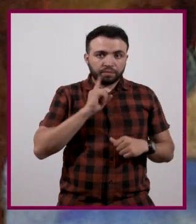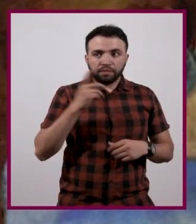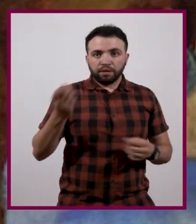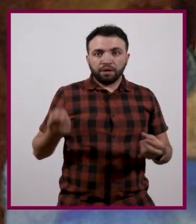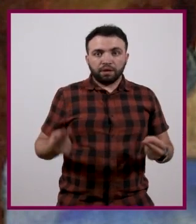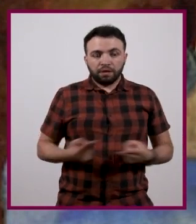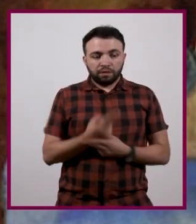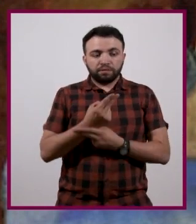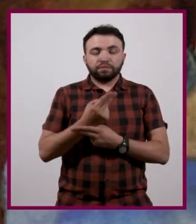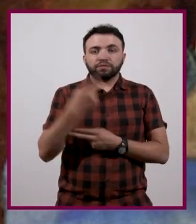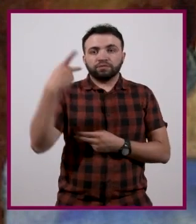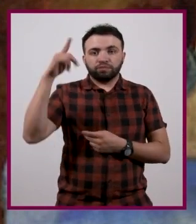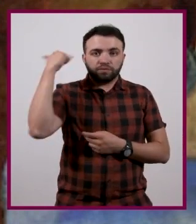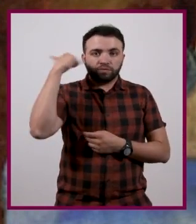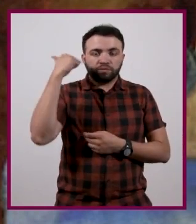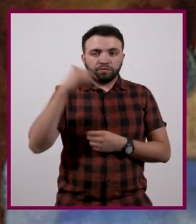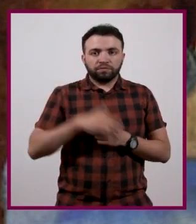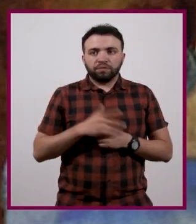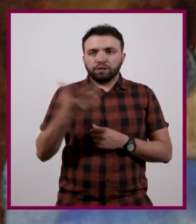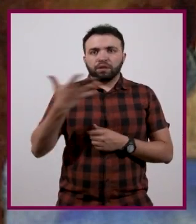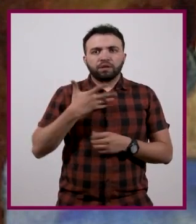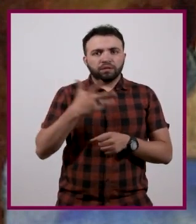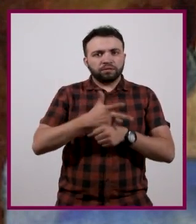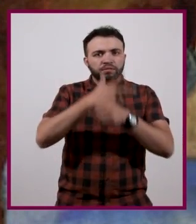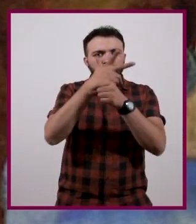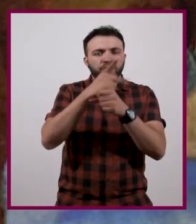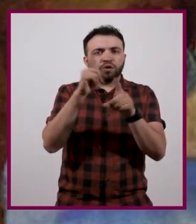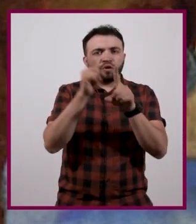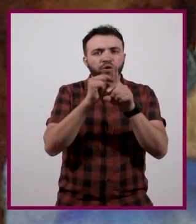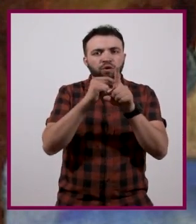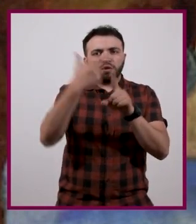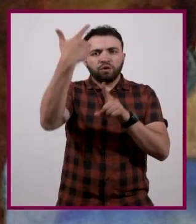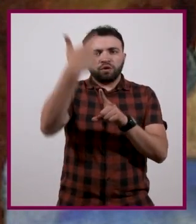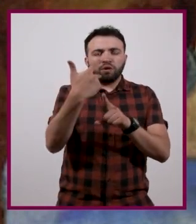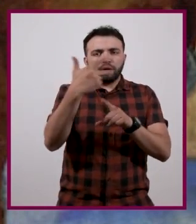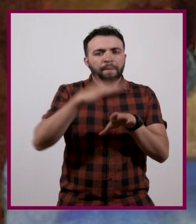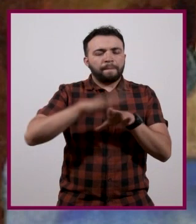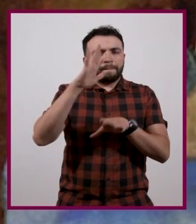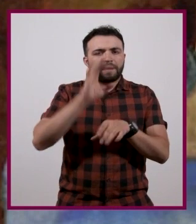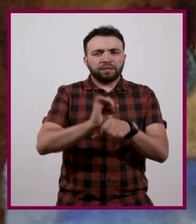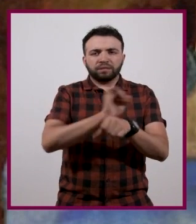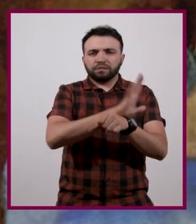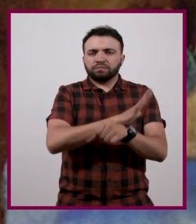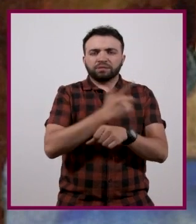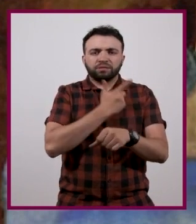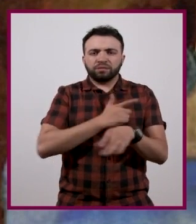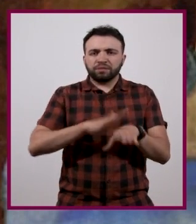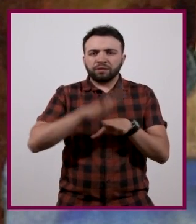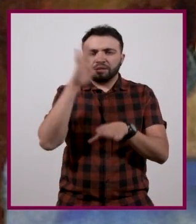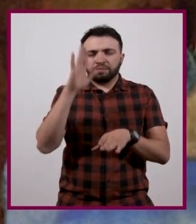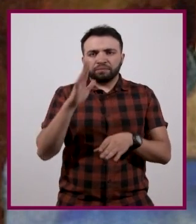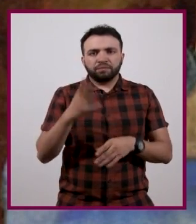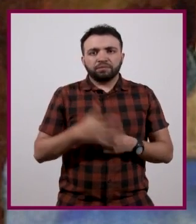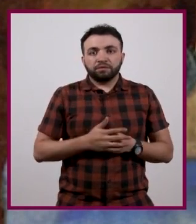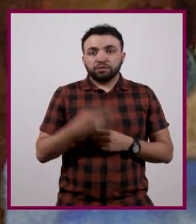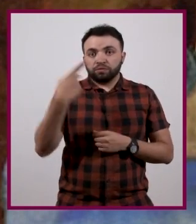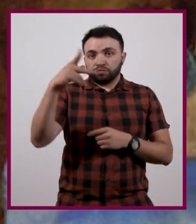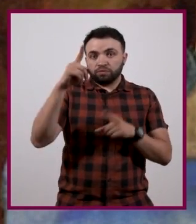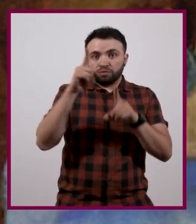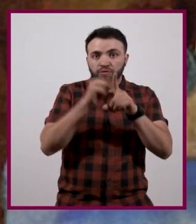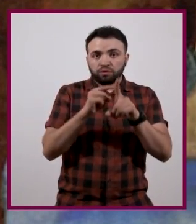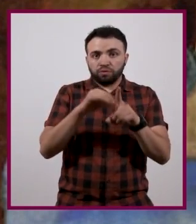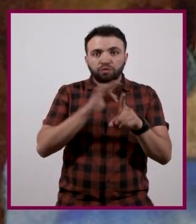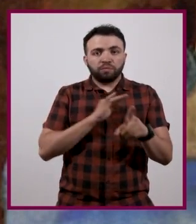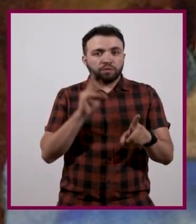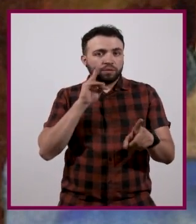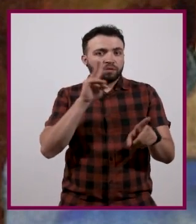gran importancia. Incluso llegó a afirmar que el color era lo que más le emocionaba de todas las cosas que existen, y gracias al color pudo encontrar